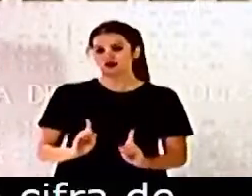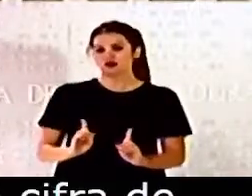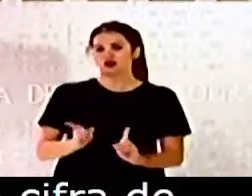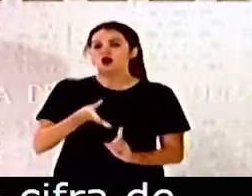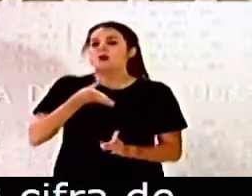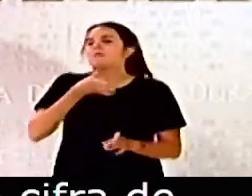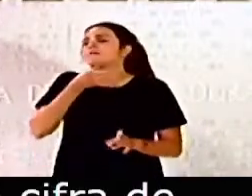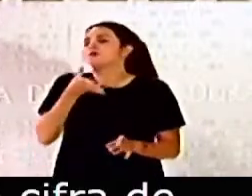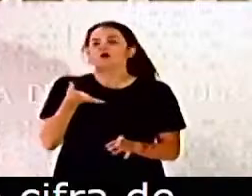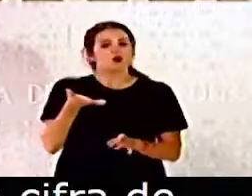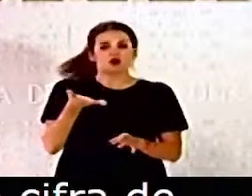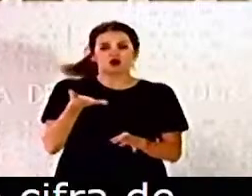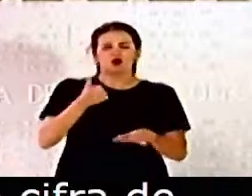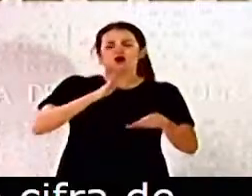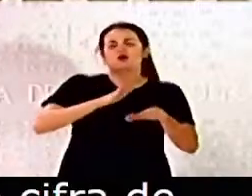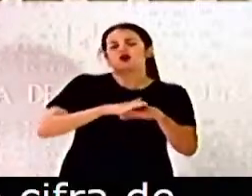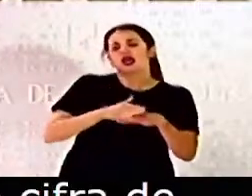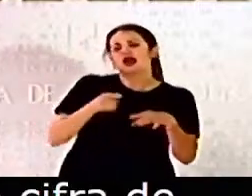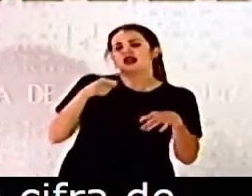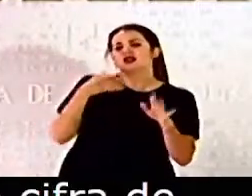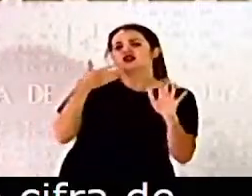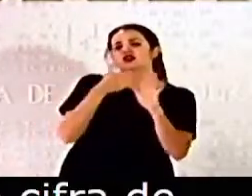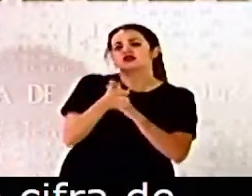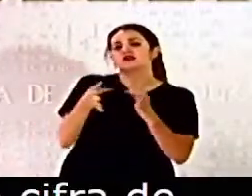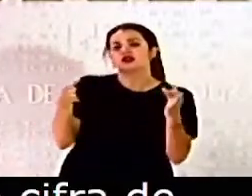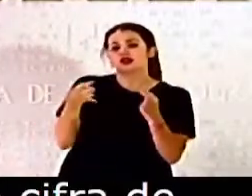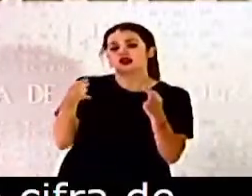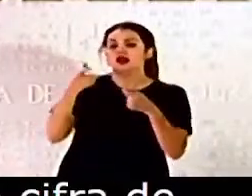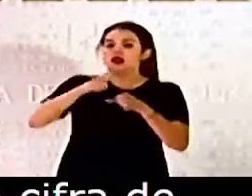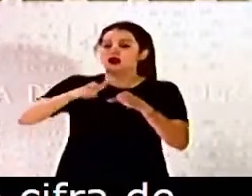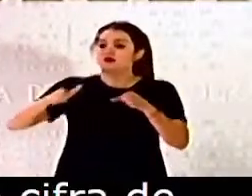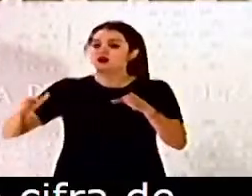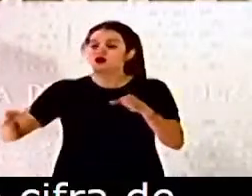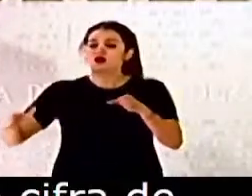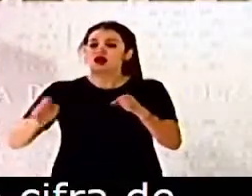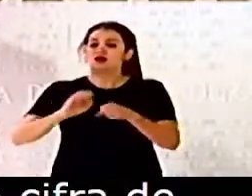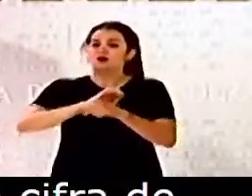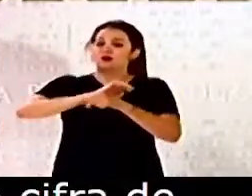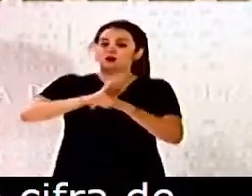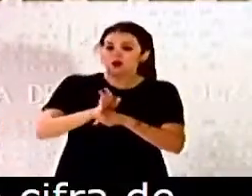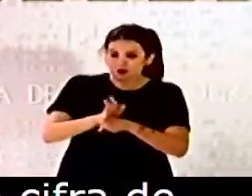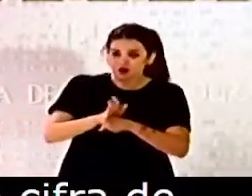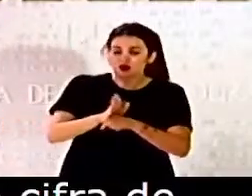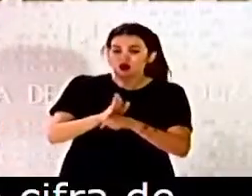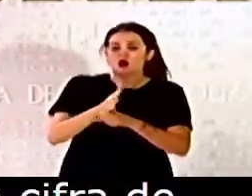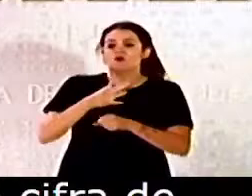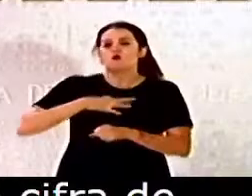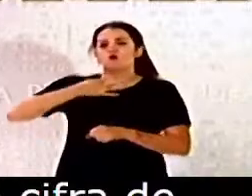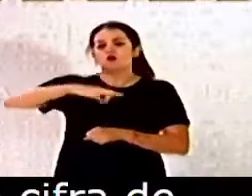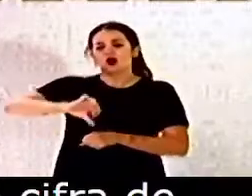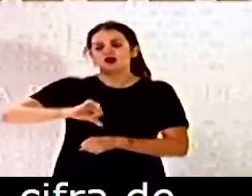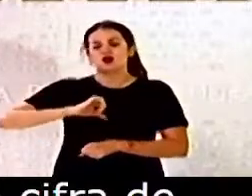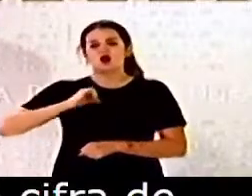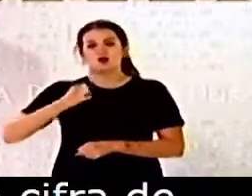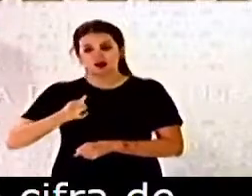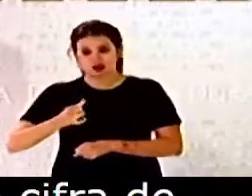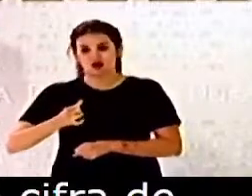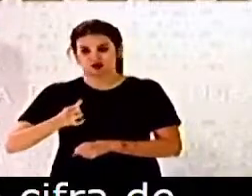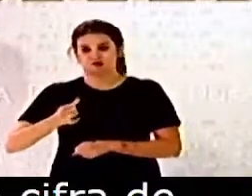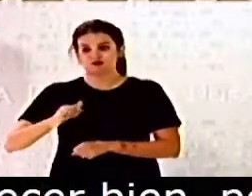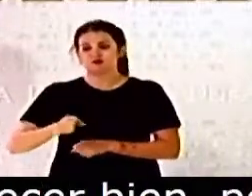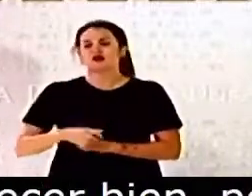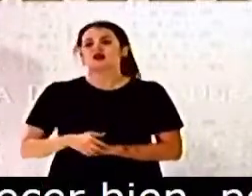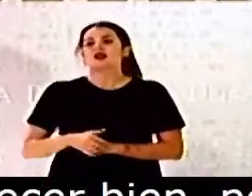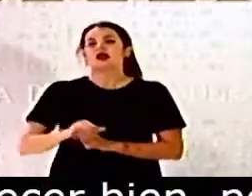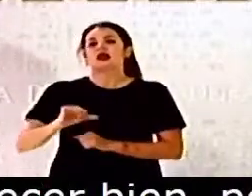eso significa que hay más riesgo de que las personas que han enfermado ingresen en los hospitales. La tasa de hospitalización va